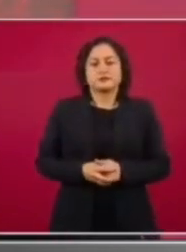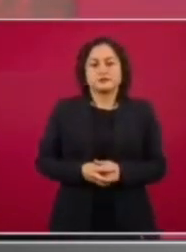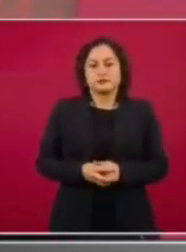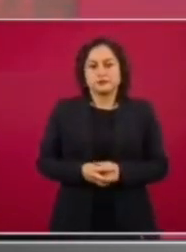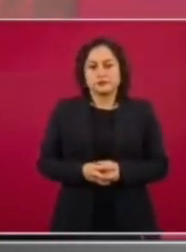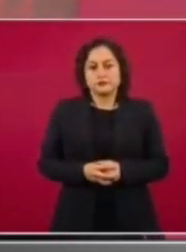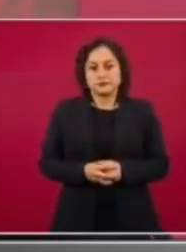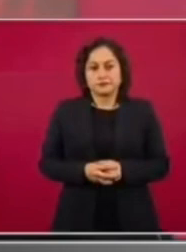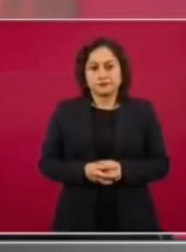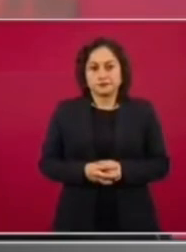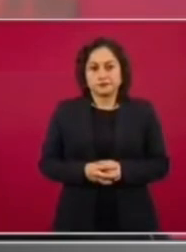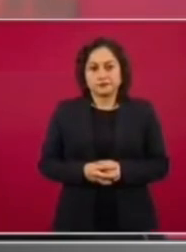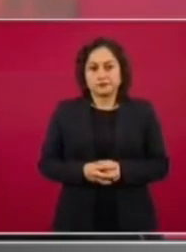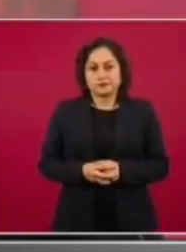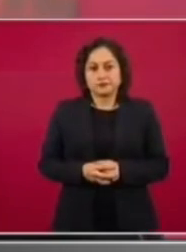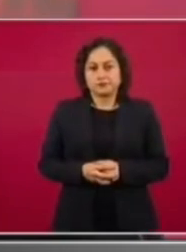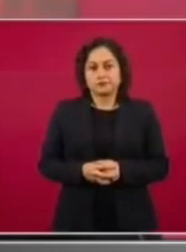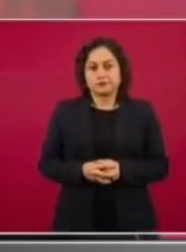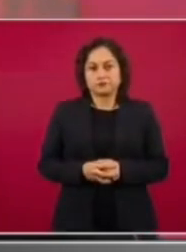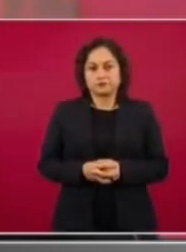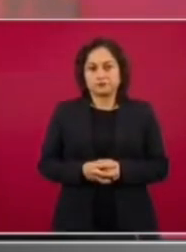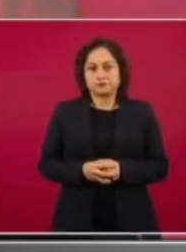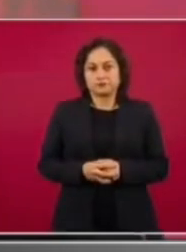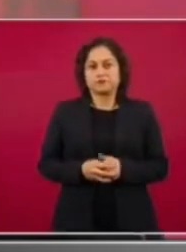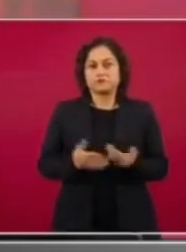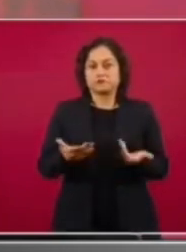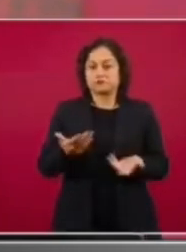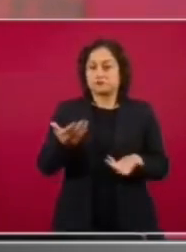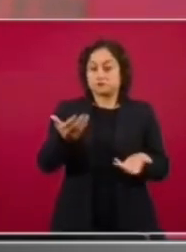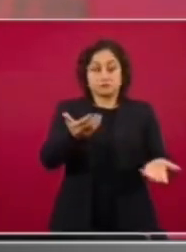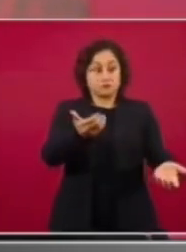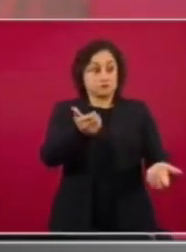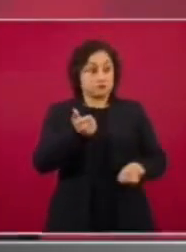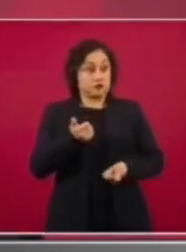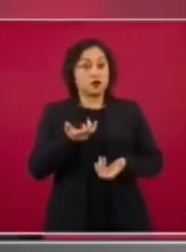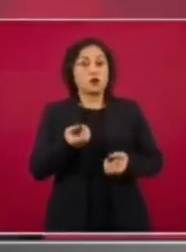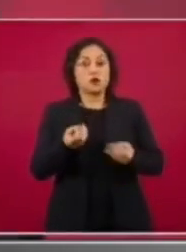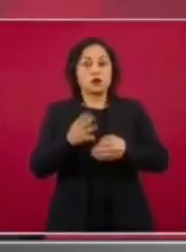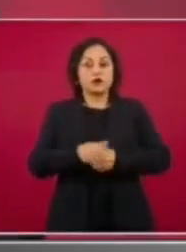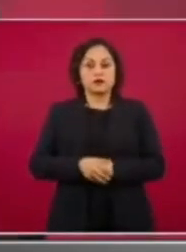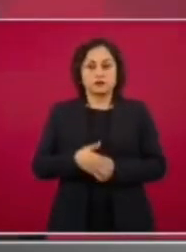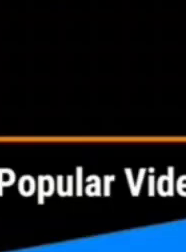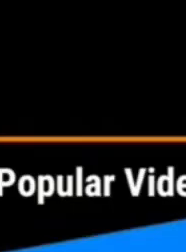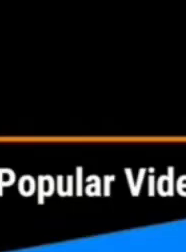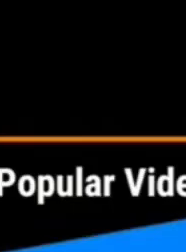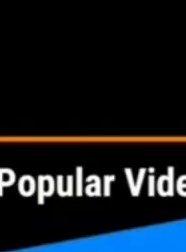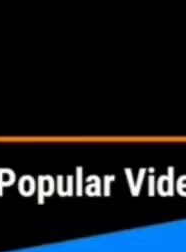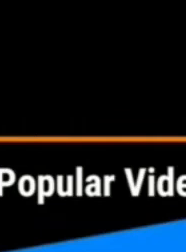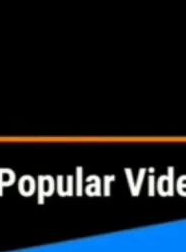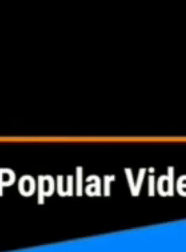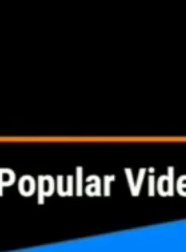nos van a enviar? Lo que diga mi dedito. Thank you.